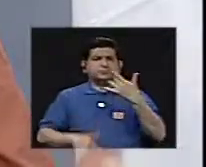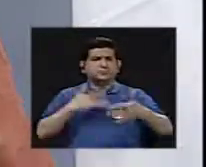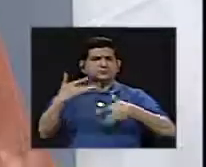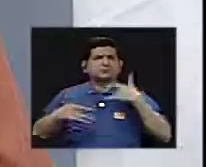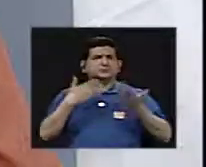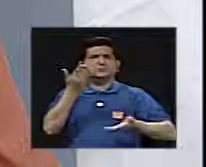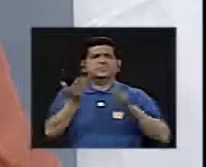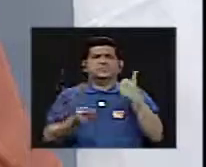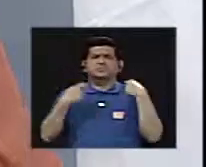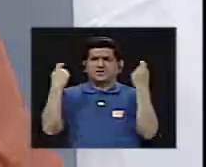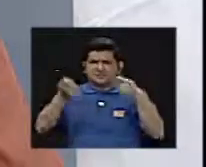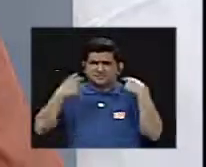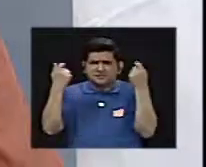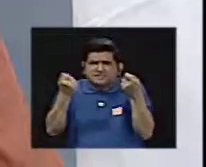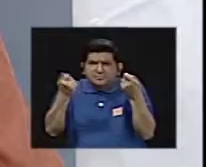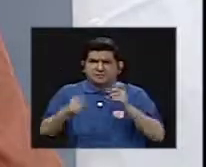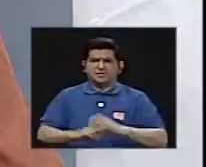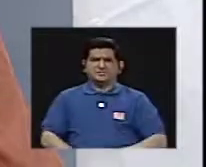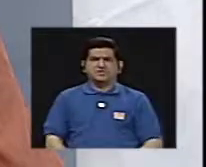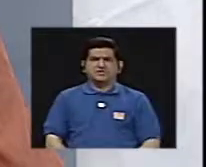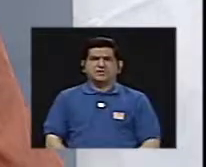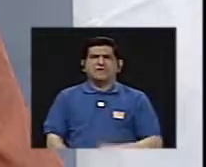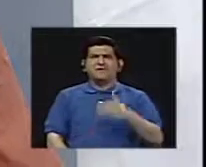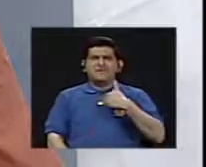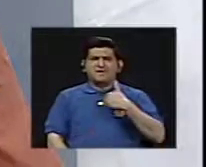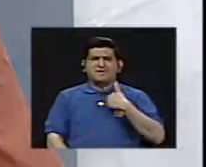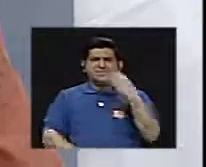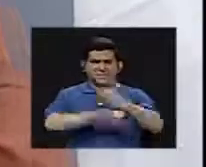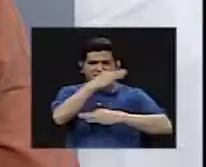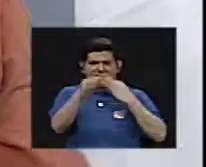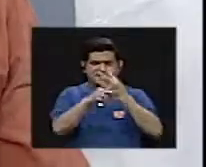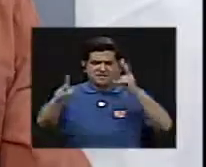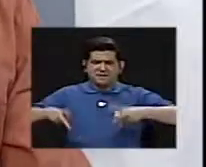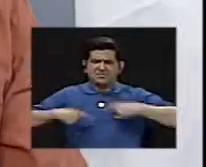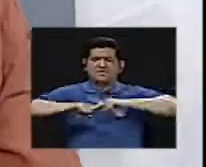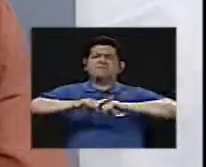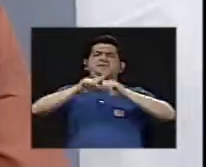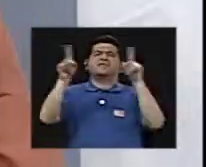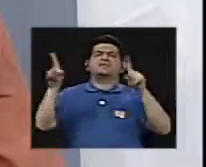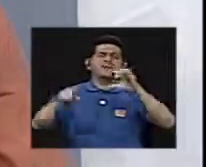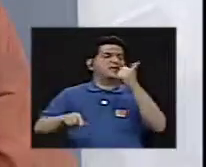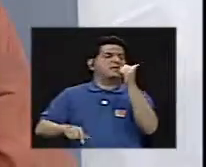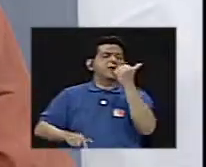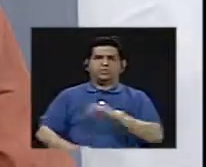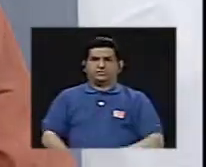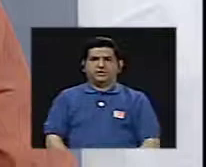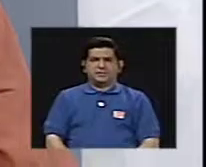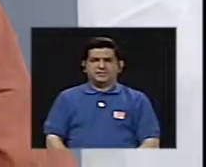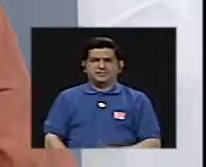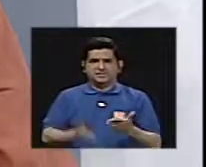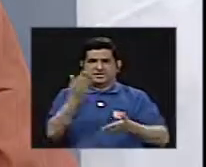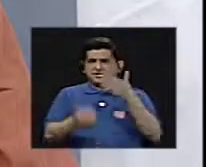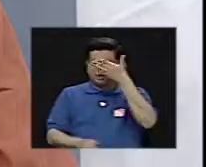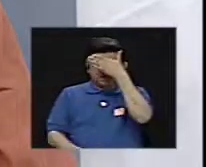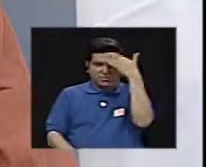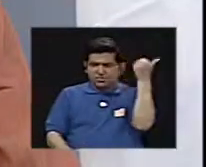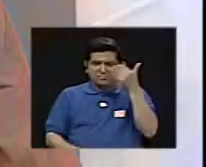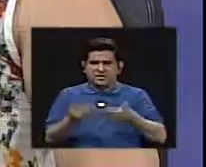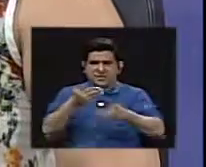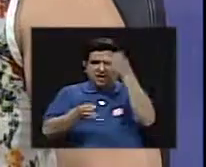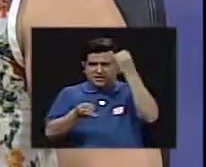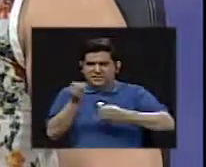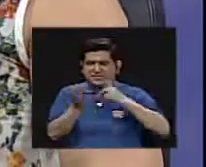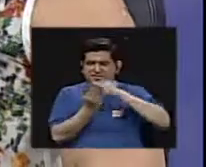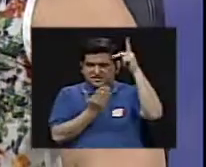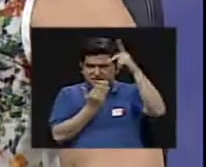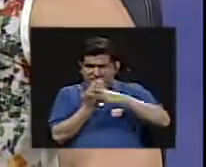es que es una celebración con un tipo de vida muy diferente a otras. Claro. Tal vez para que no se nos olvide ya, antes de cerrar el